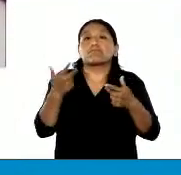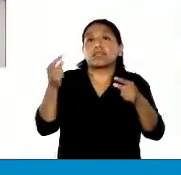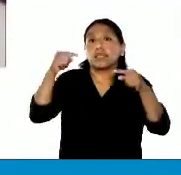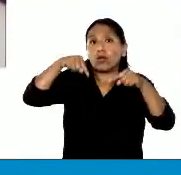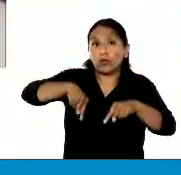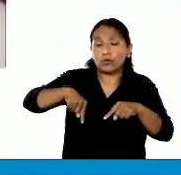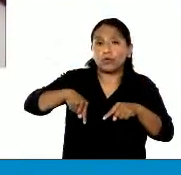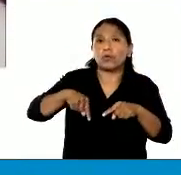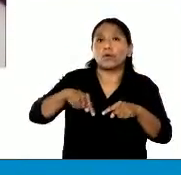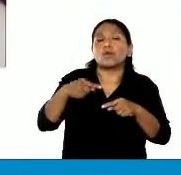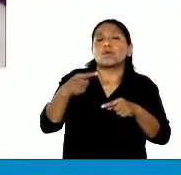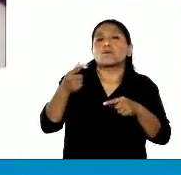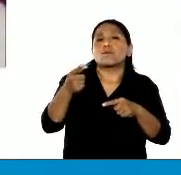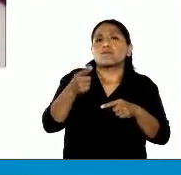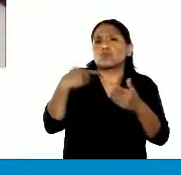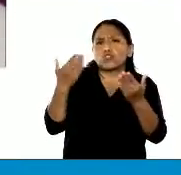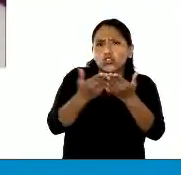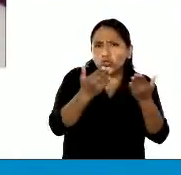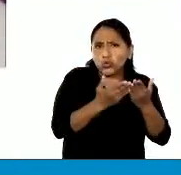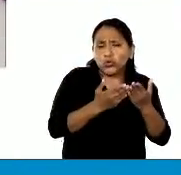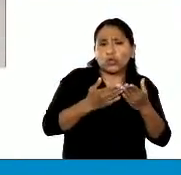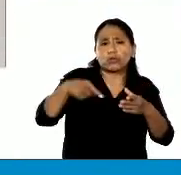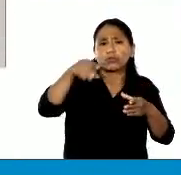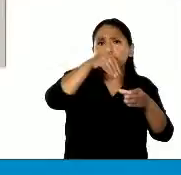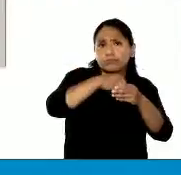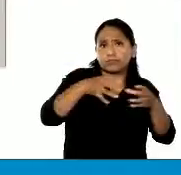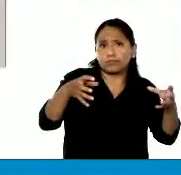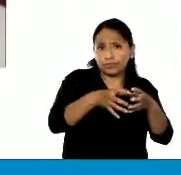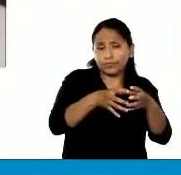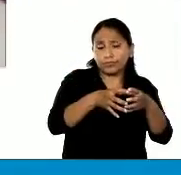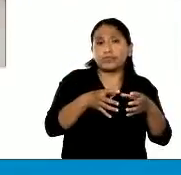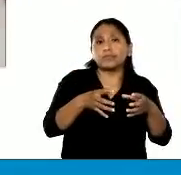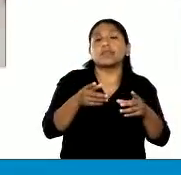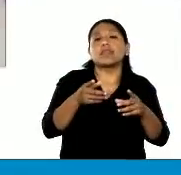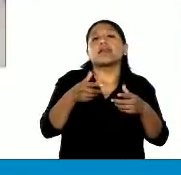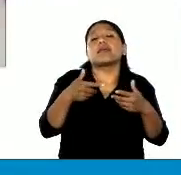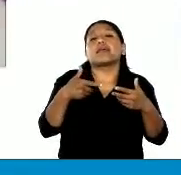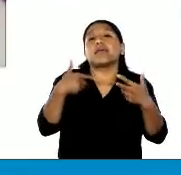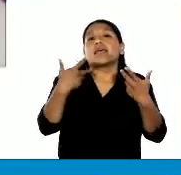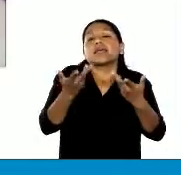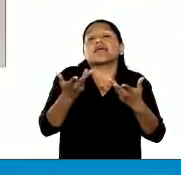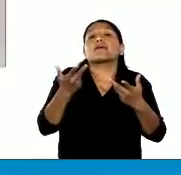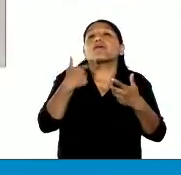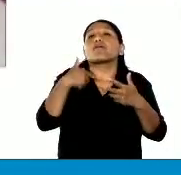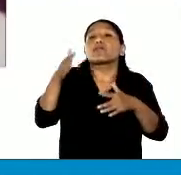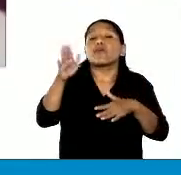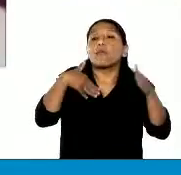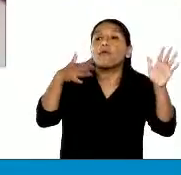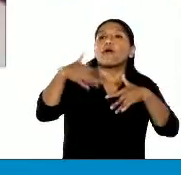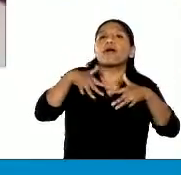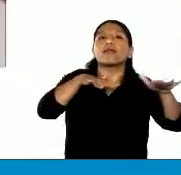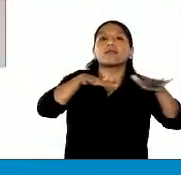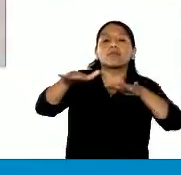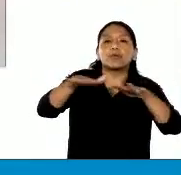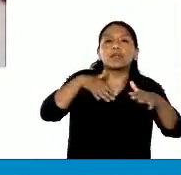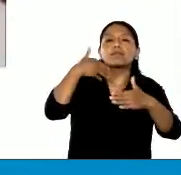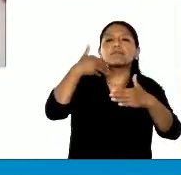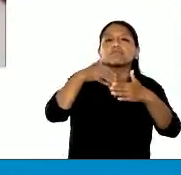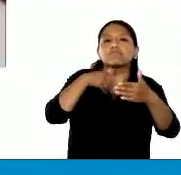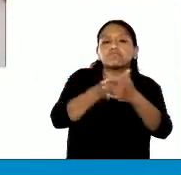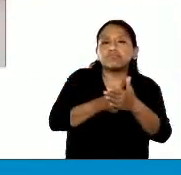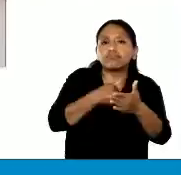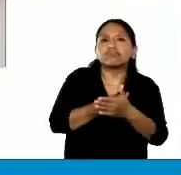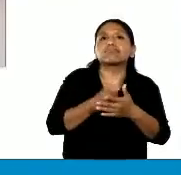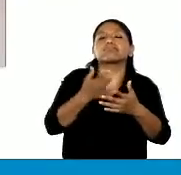hoy, muchos de los integrantes de este espacio político. Son los mismos, lamentablemente, que convocan a hacer movilizaciones en las que se cuelgan